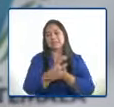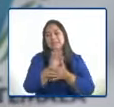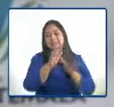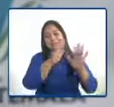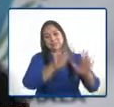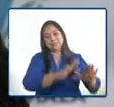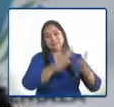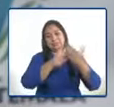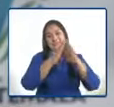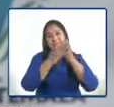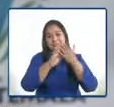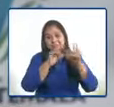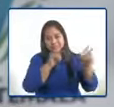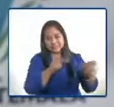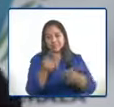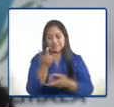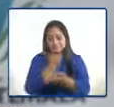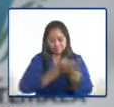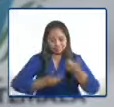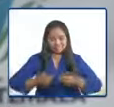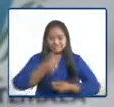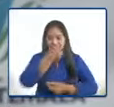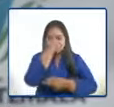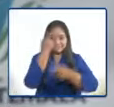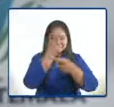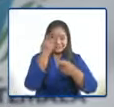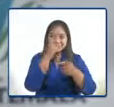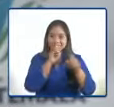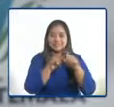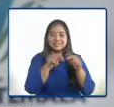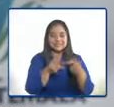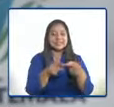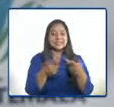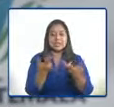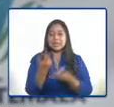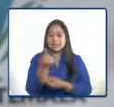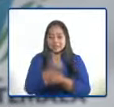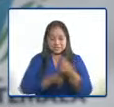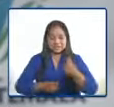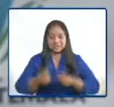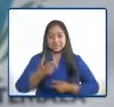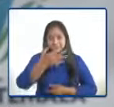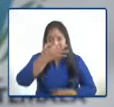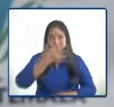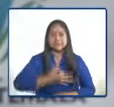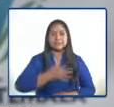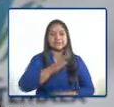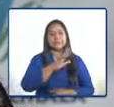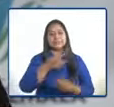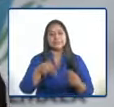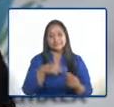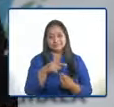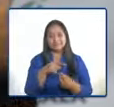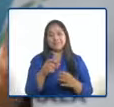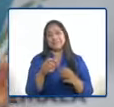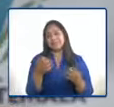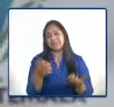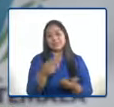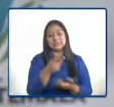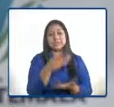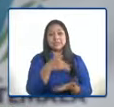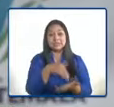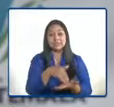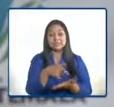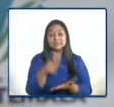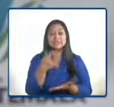su comunidad generando empleo, generando una economía digna para él y su familia. Entonces, este nuevo centro que